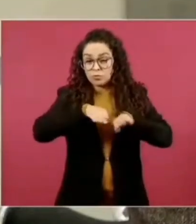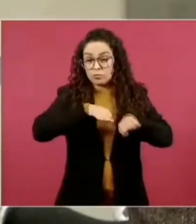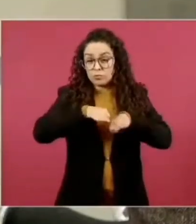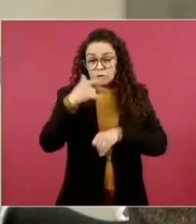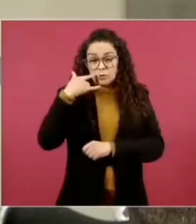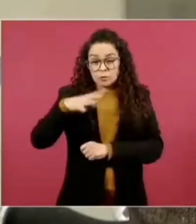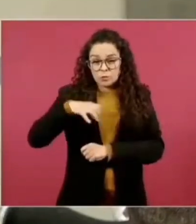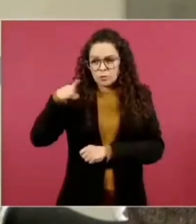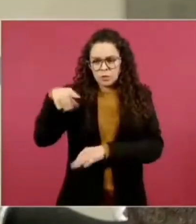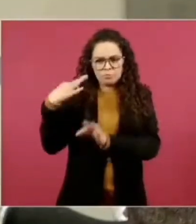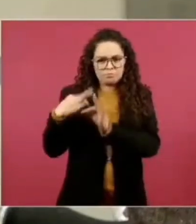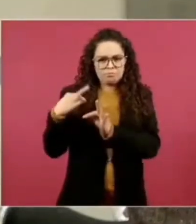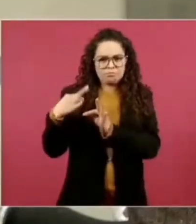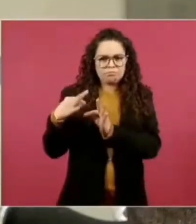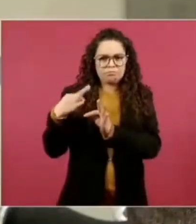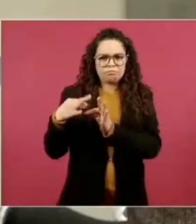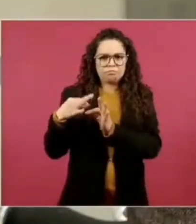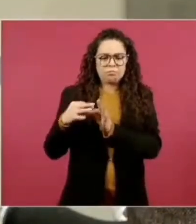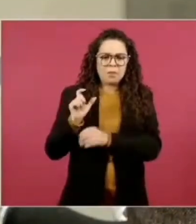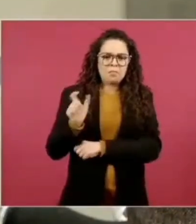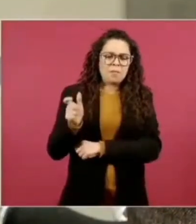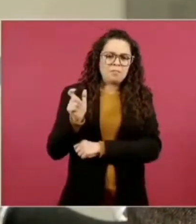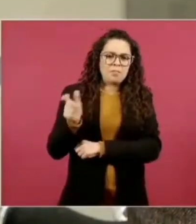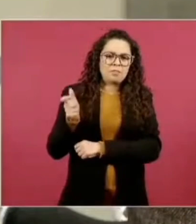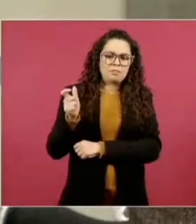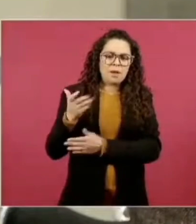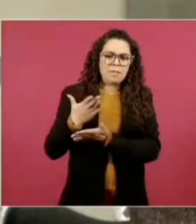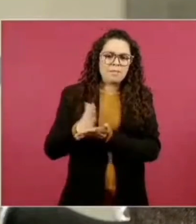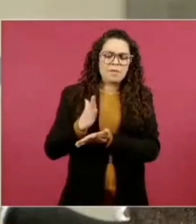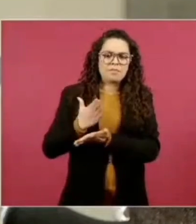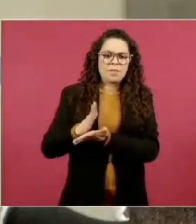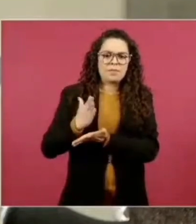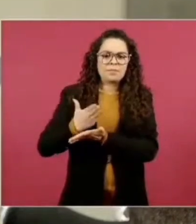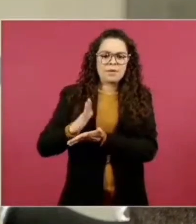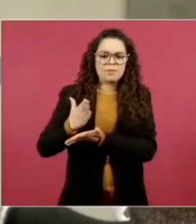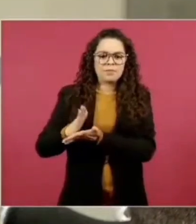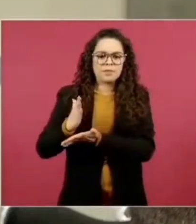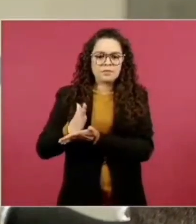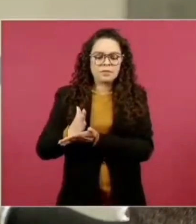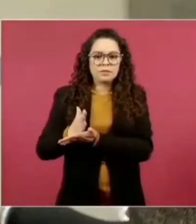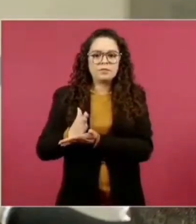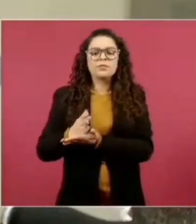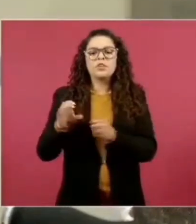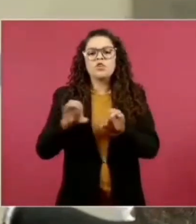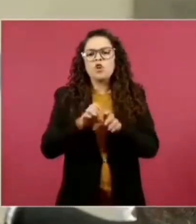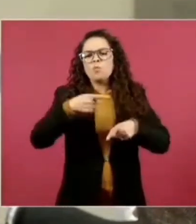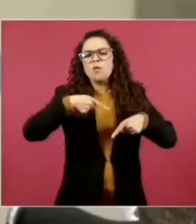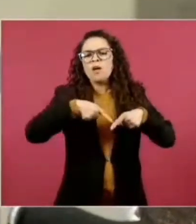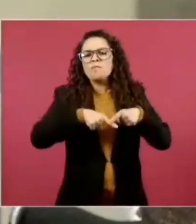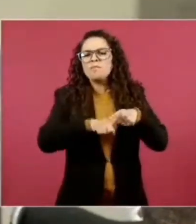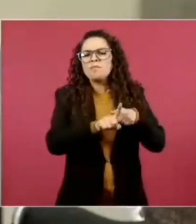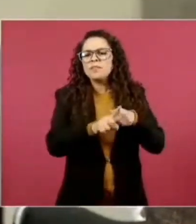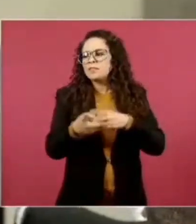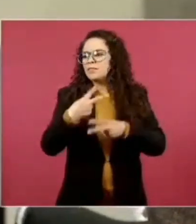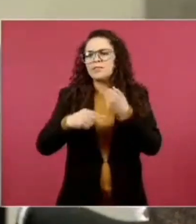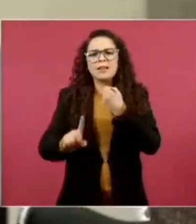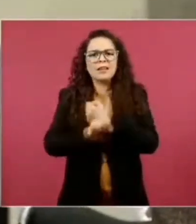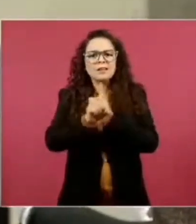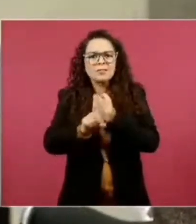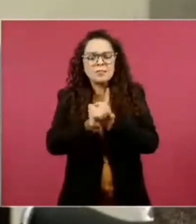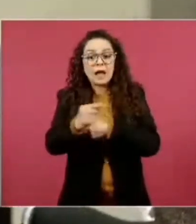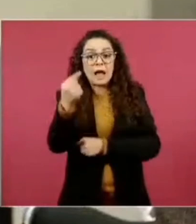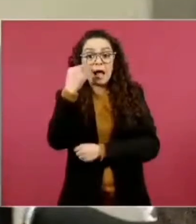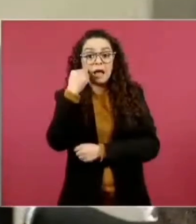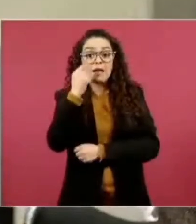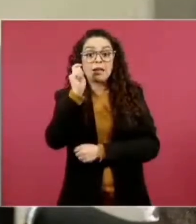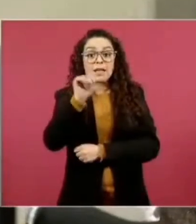hizo sus aportaciones. Al momento de retirarse sucedió, bueno, el origen de todo esto fue un homónimo en el IMSS. Es